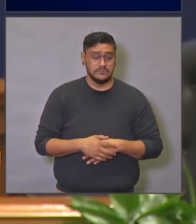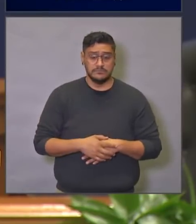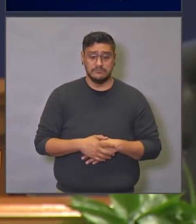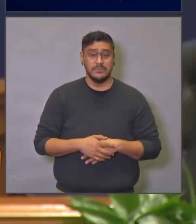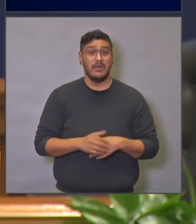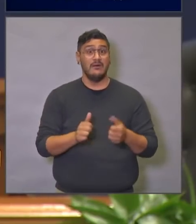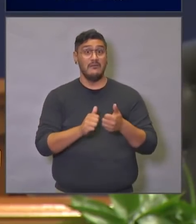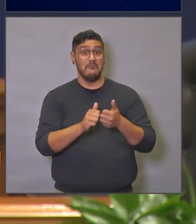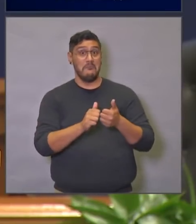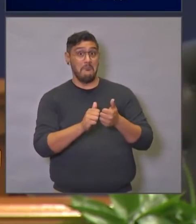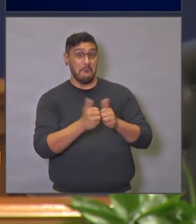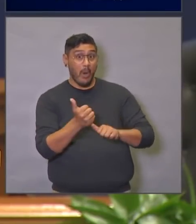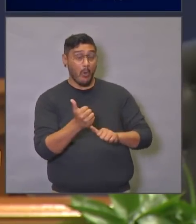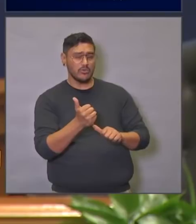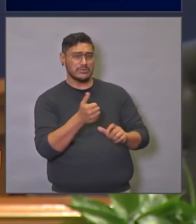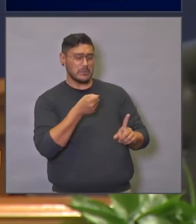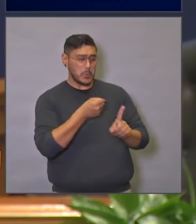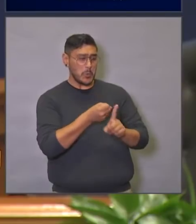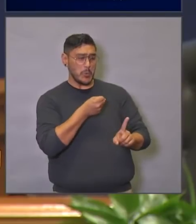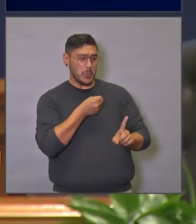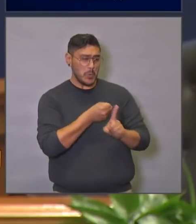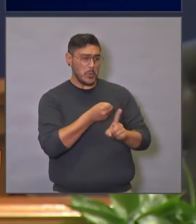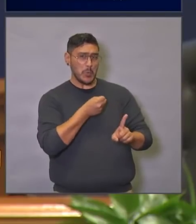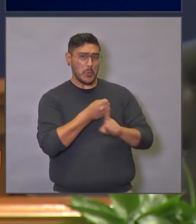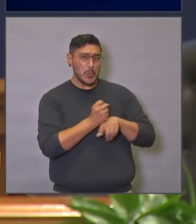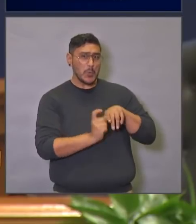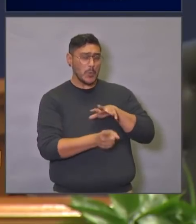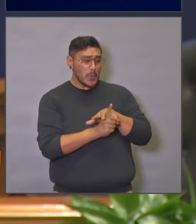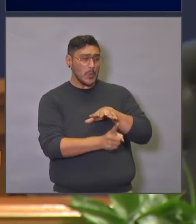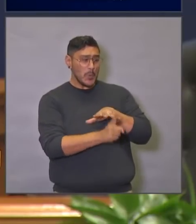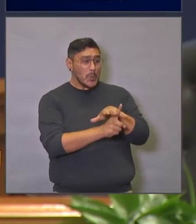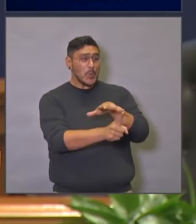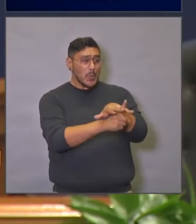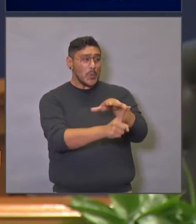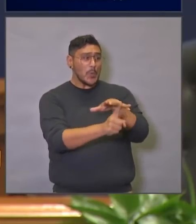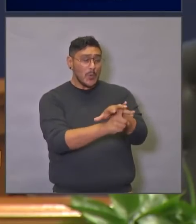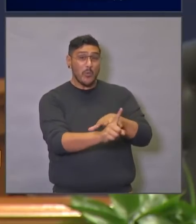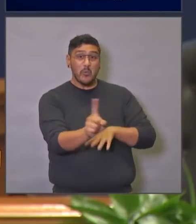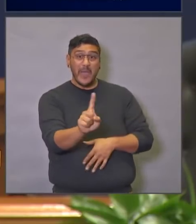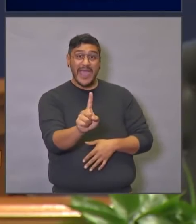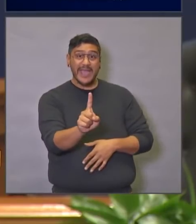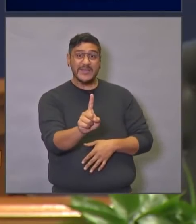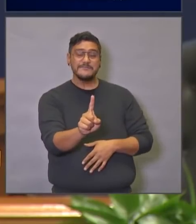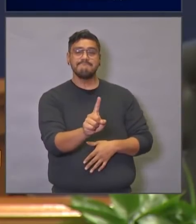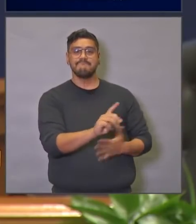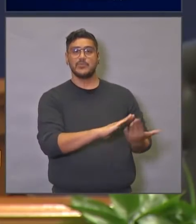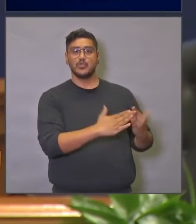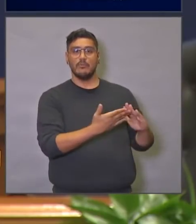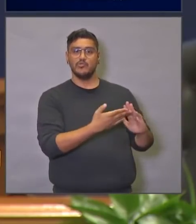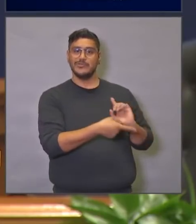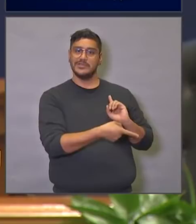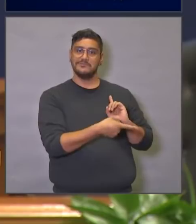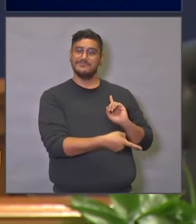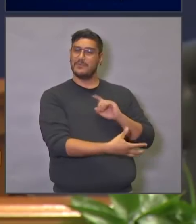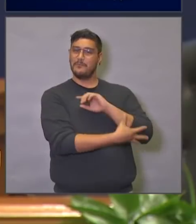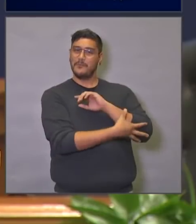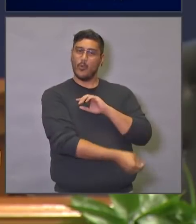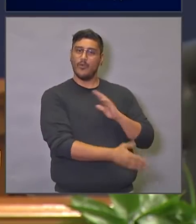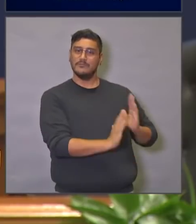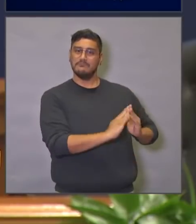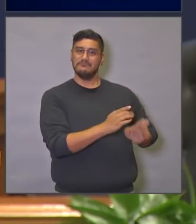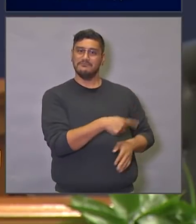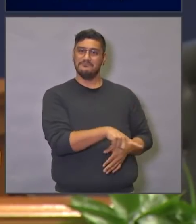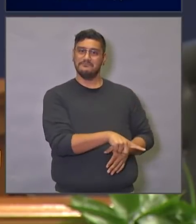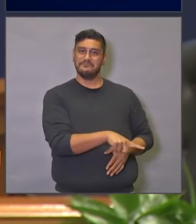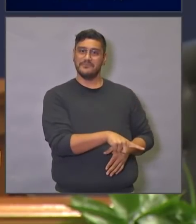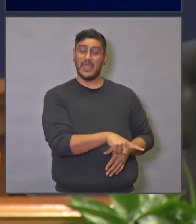mayoría de los casos de COVID-19 están en las comunidades más pobres en nuestro condado. En el distrito